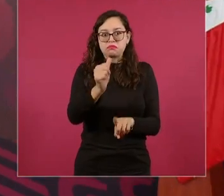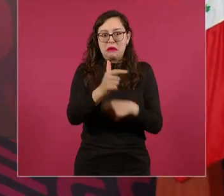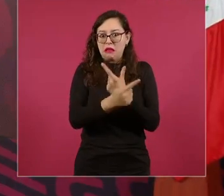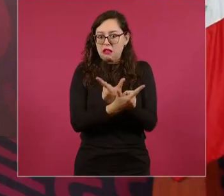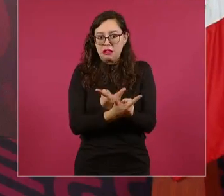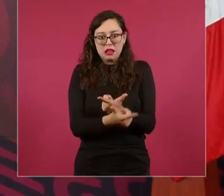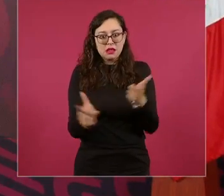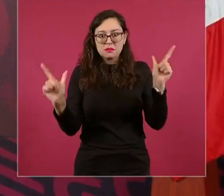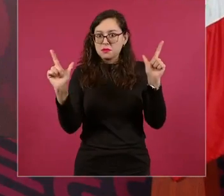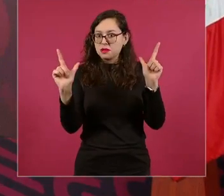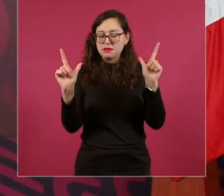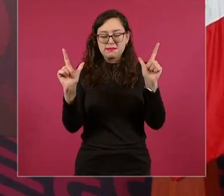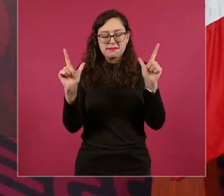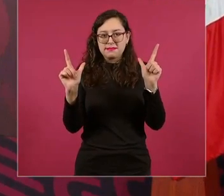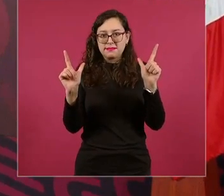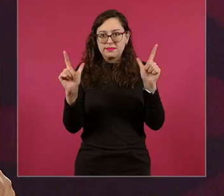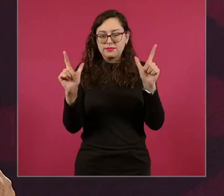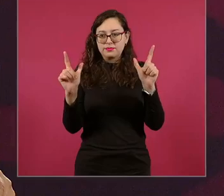clasismos,